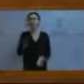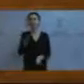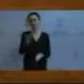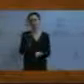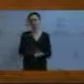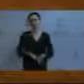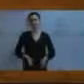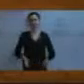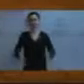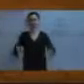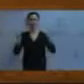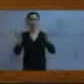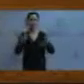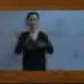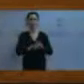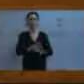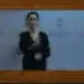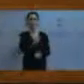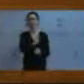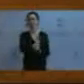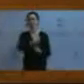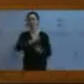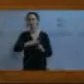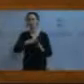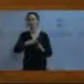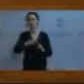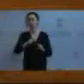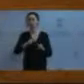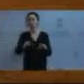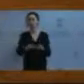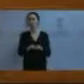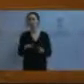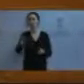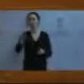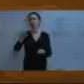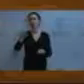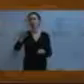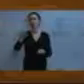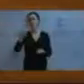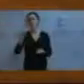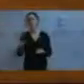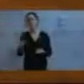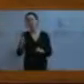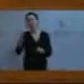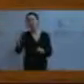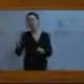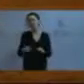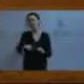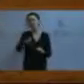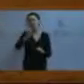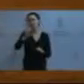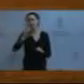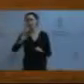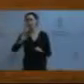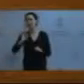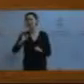la libertad para quienes son presos políticos, como el señor López y otros 150 o